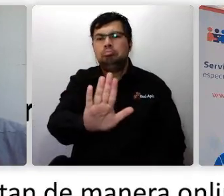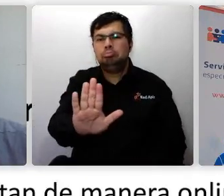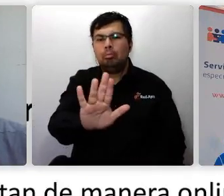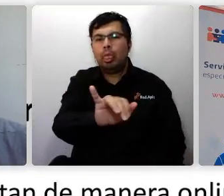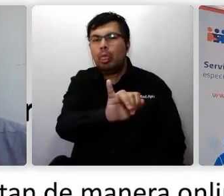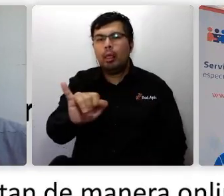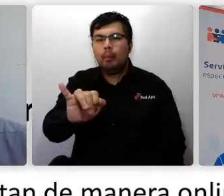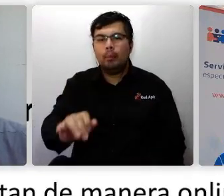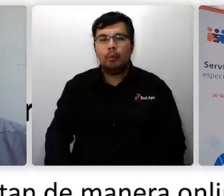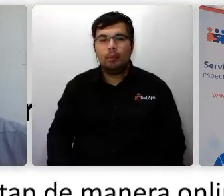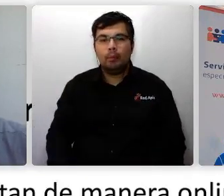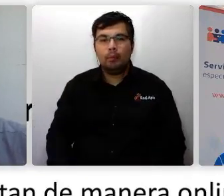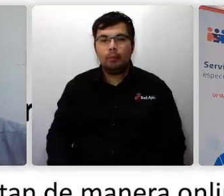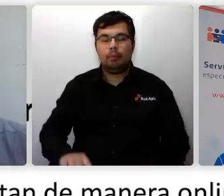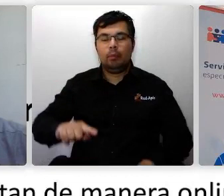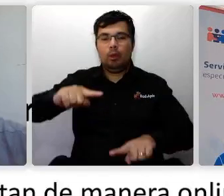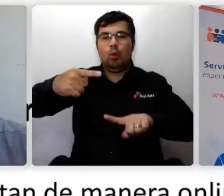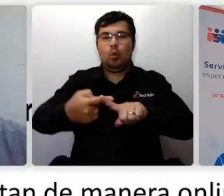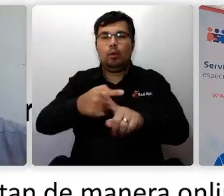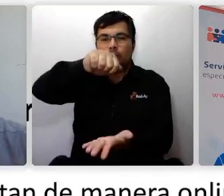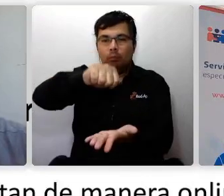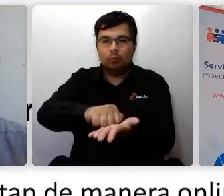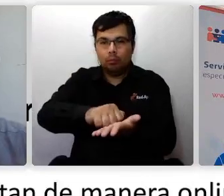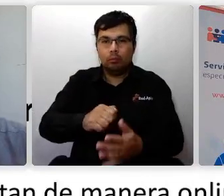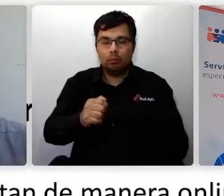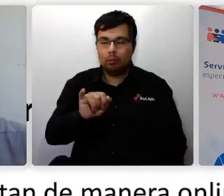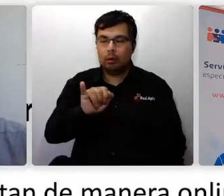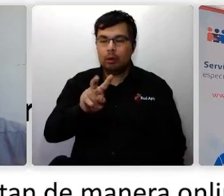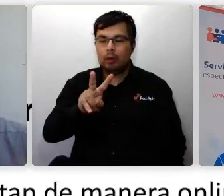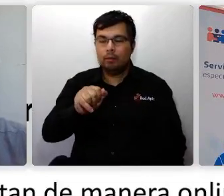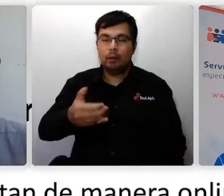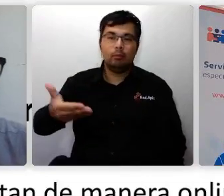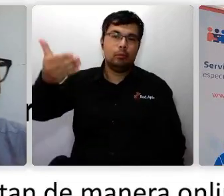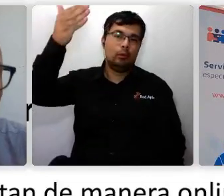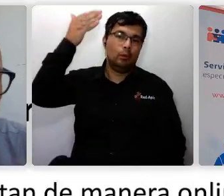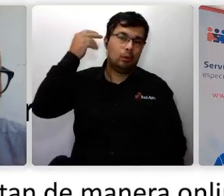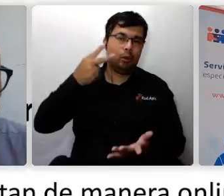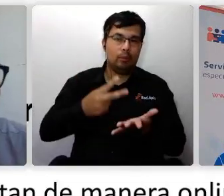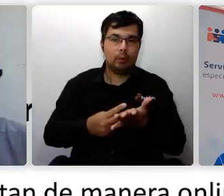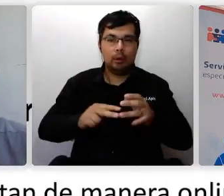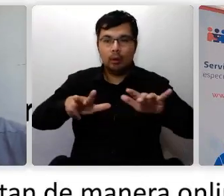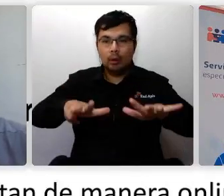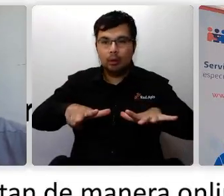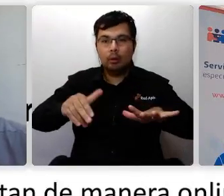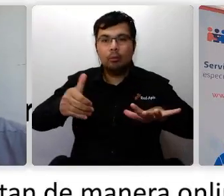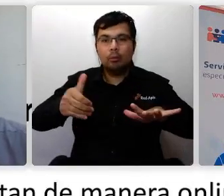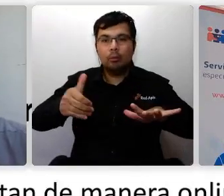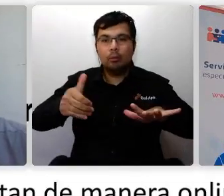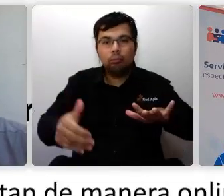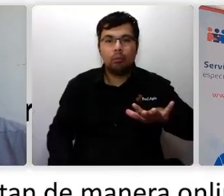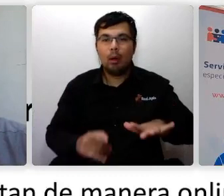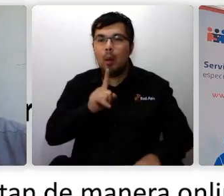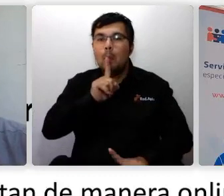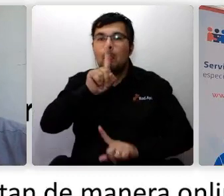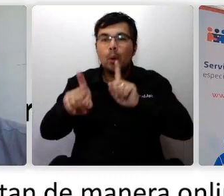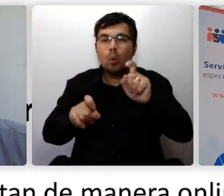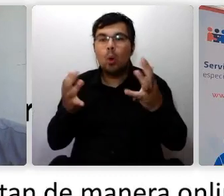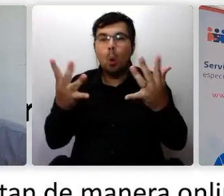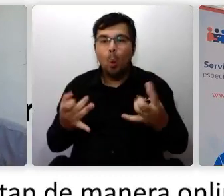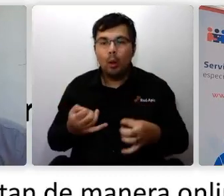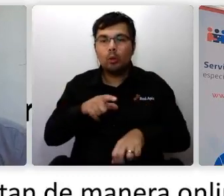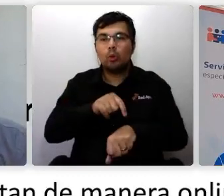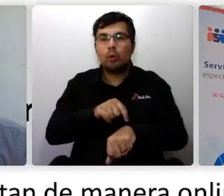que redeclarar todos los IVA desde el 2018 a la fecha y pagar la multa en cada una de ellas. La pregunta es, ¿cuánto tiempo prescriben este tipo